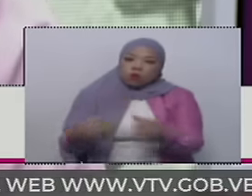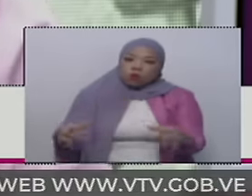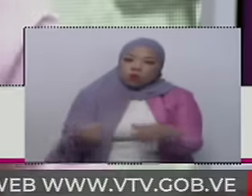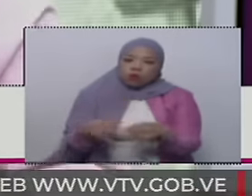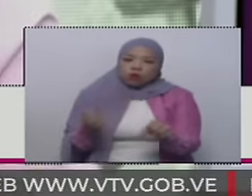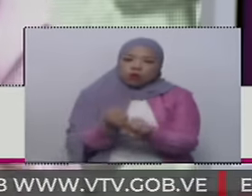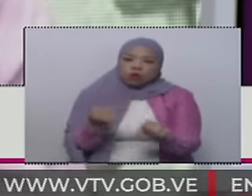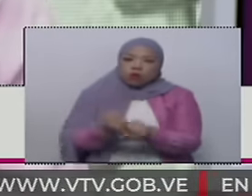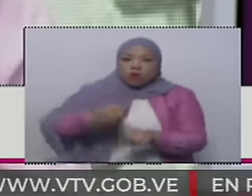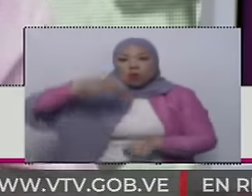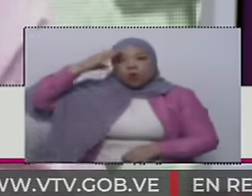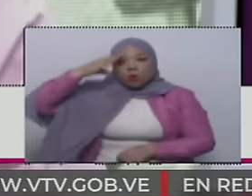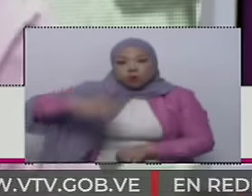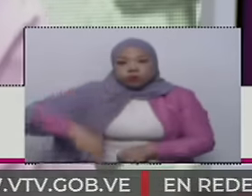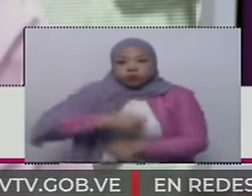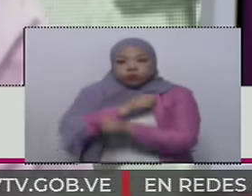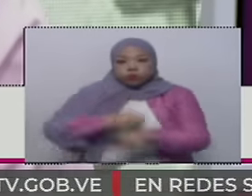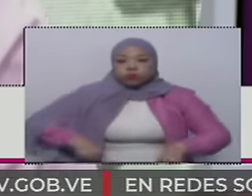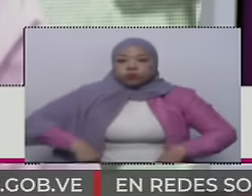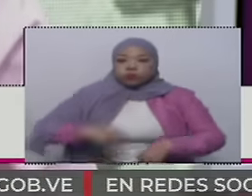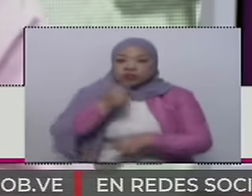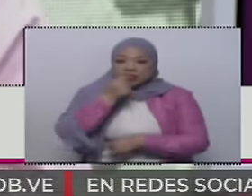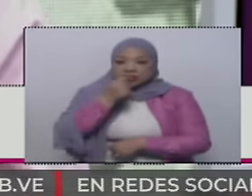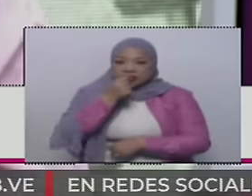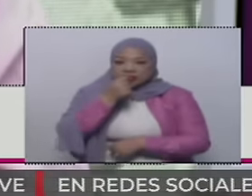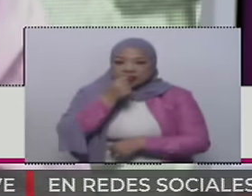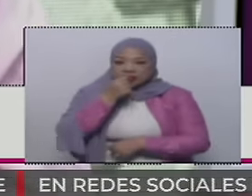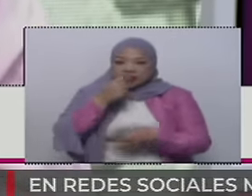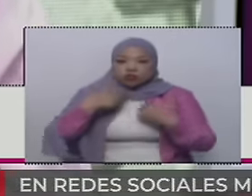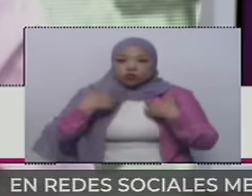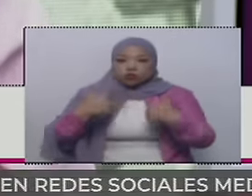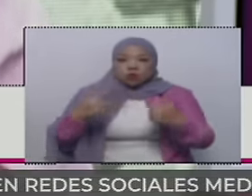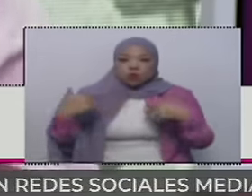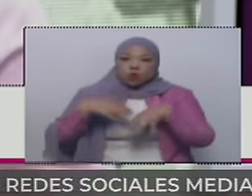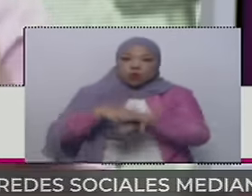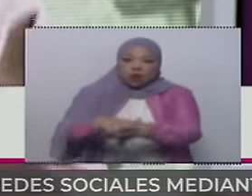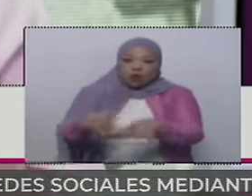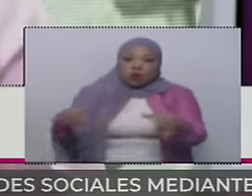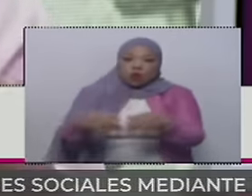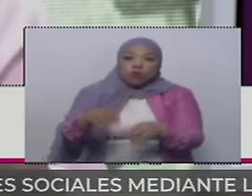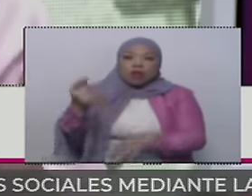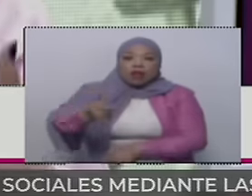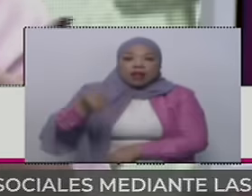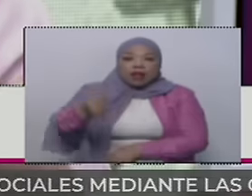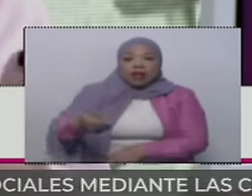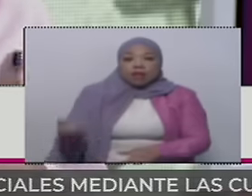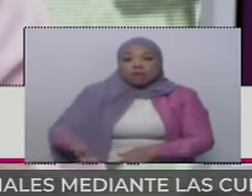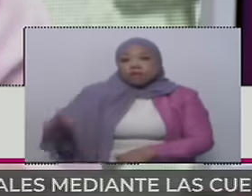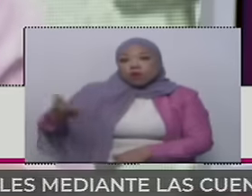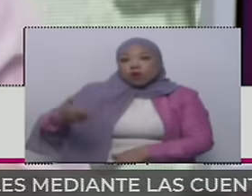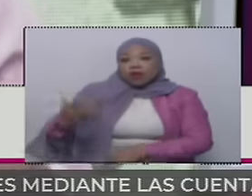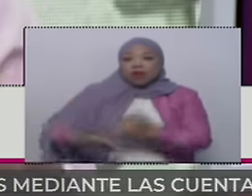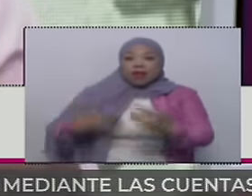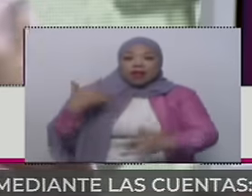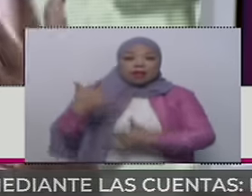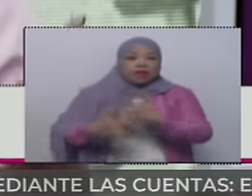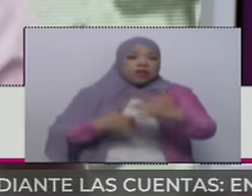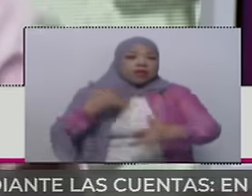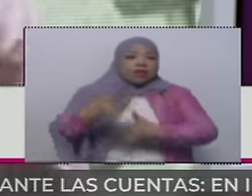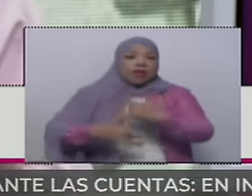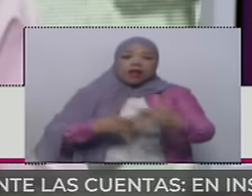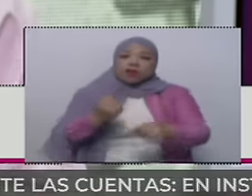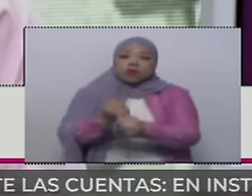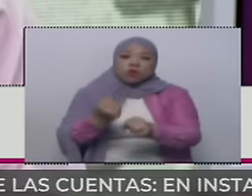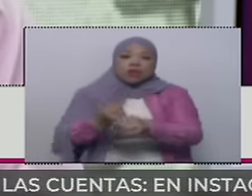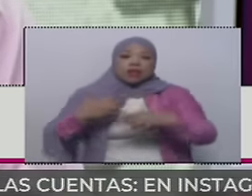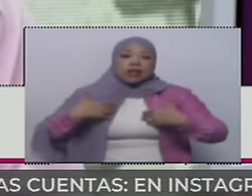Armada Nacional, con todo el equipamiento también de salud, es decir, una gran fuerza de tarea para potenciar todas las actividades que se vienen